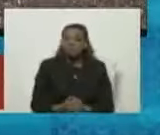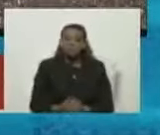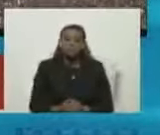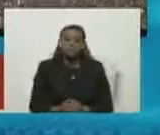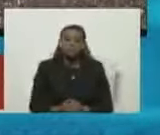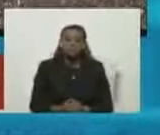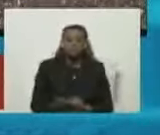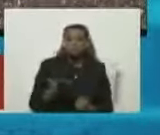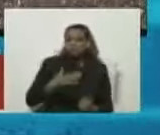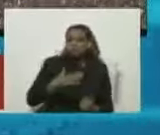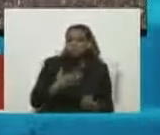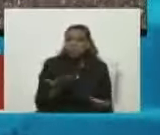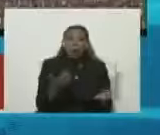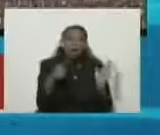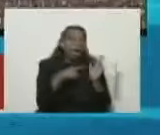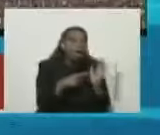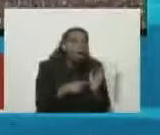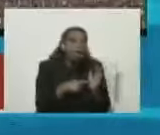No le debo